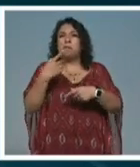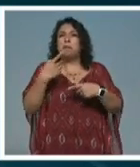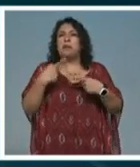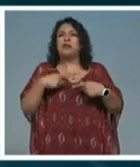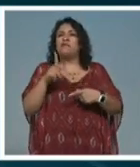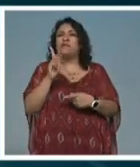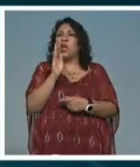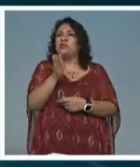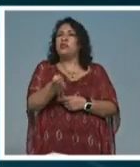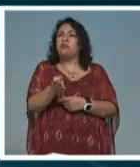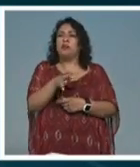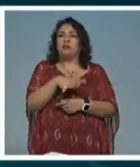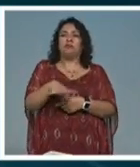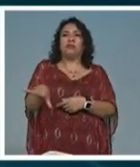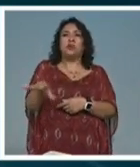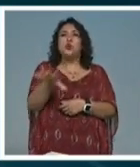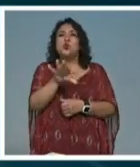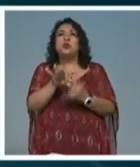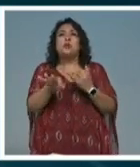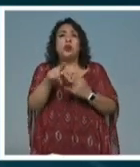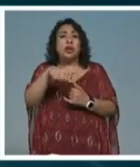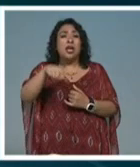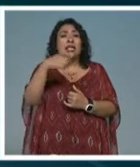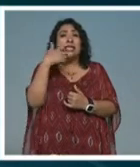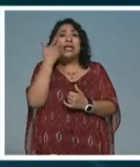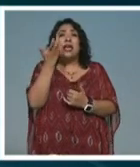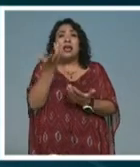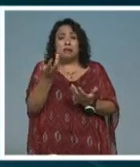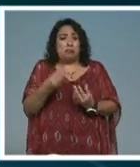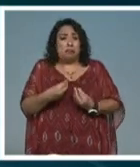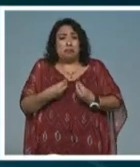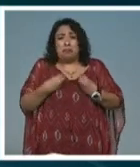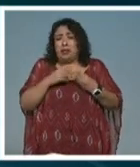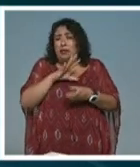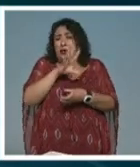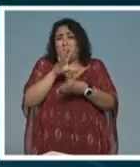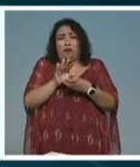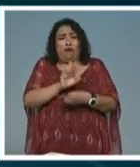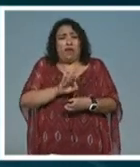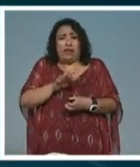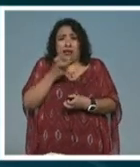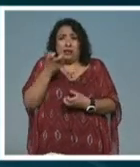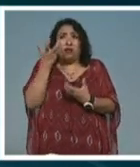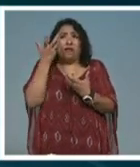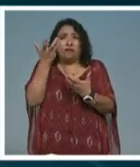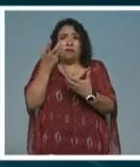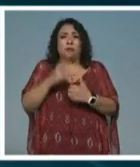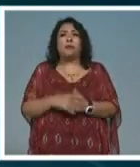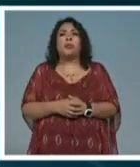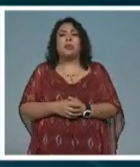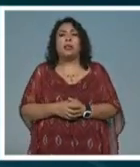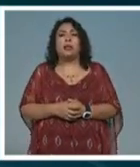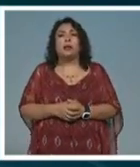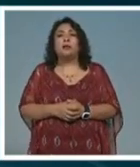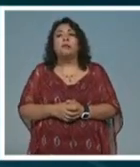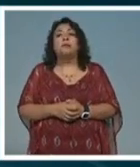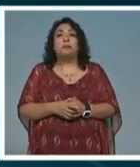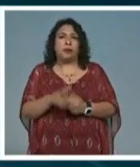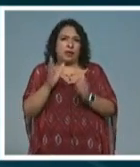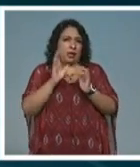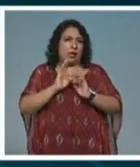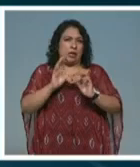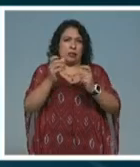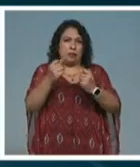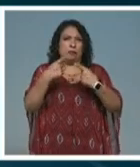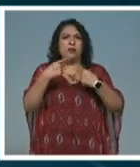aceptadas y que al final lo único que quieren es tener una vida plena y feliz. Sarah se canta a sí